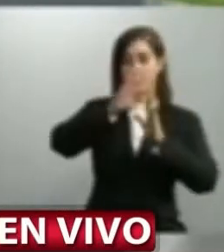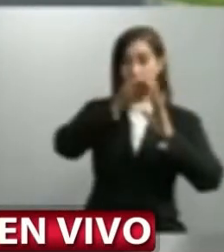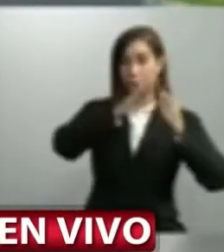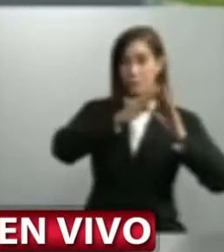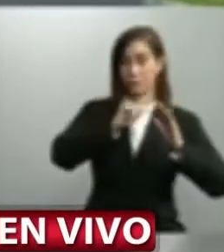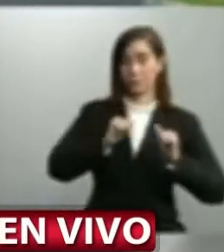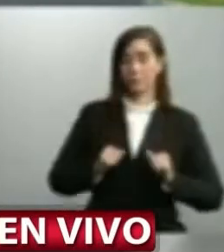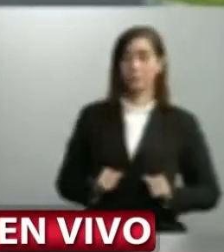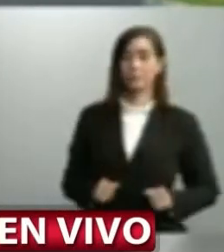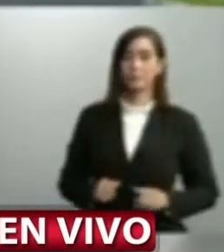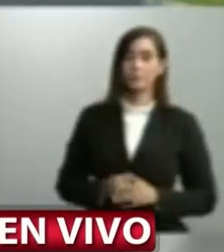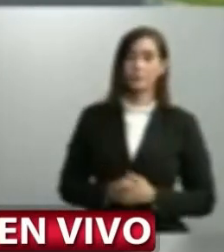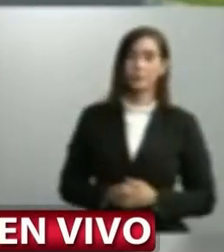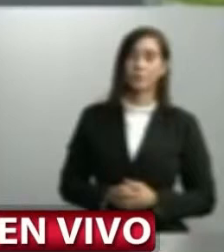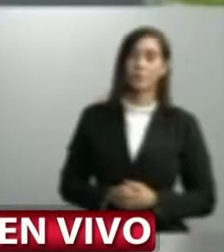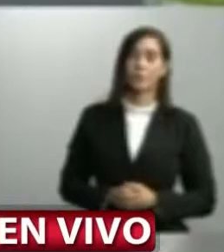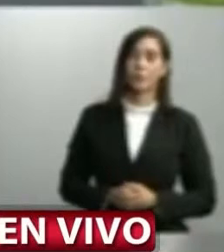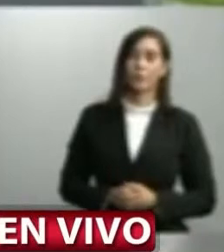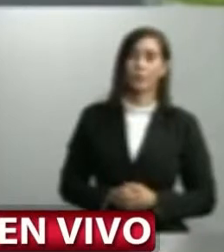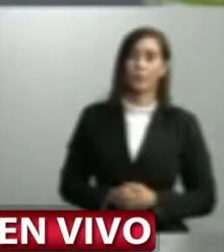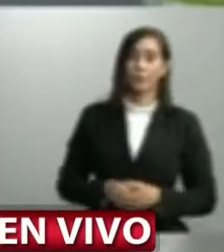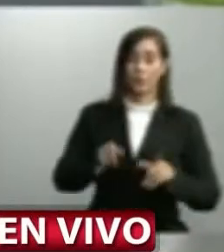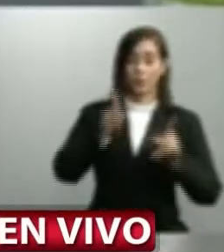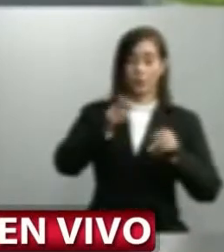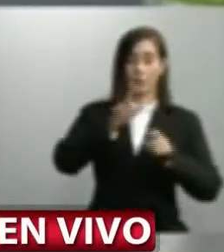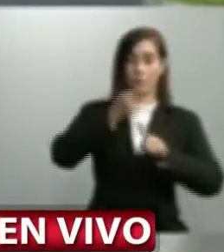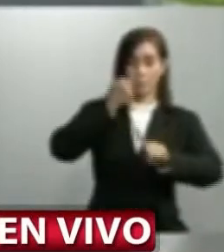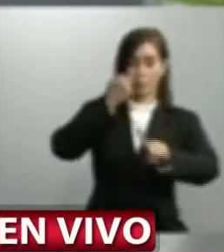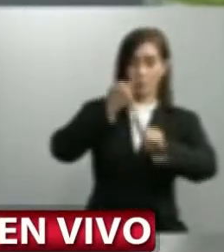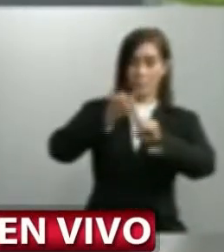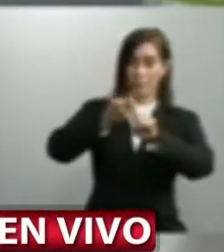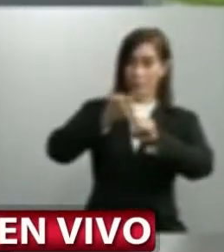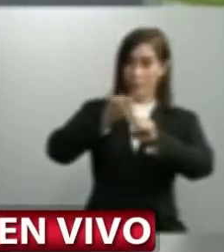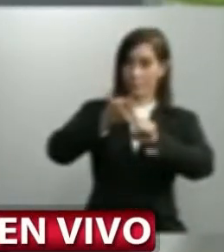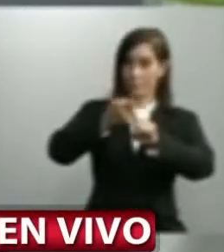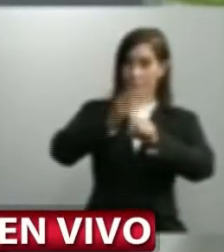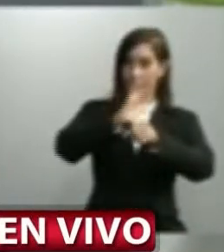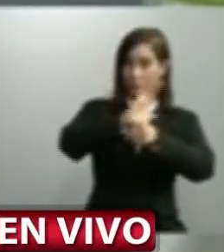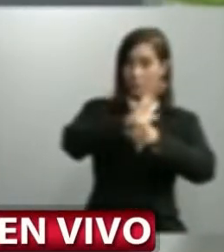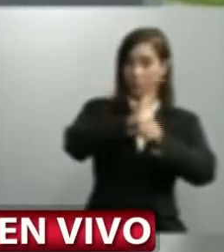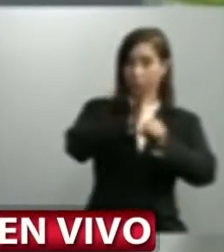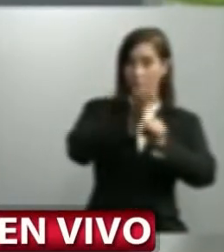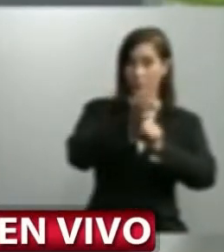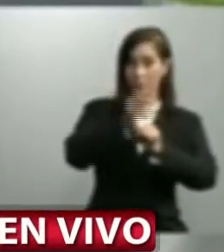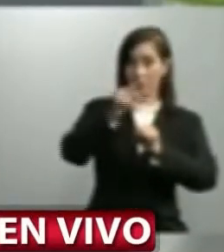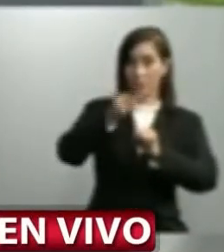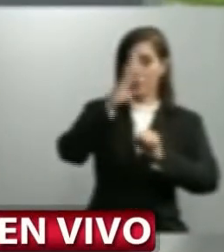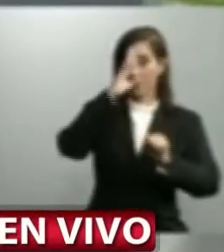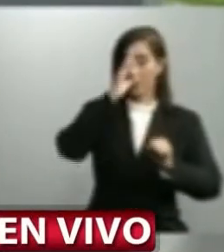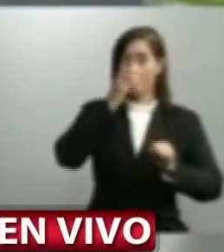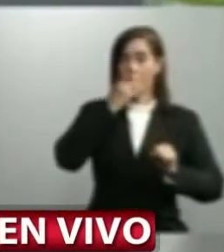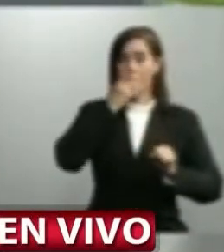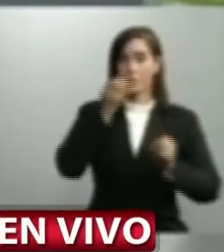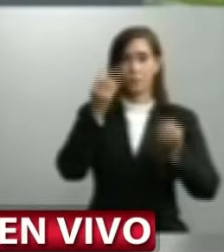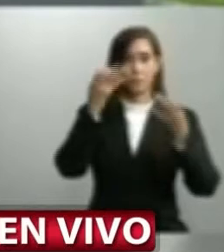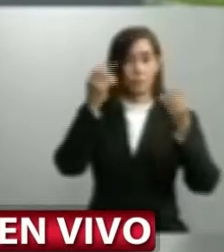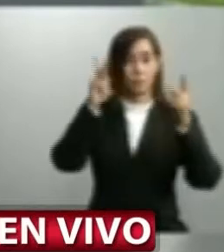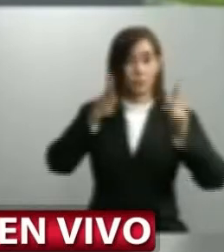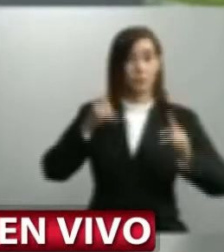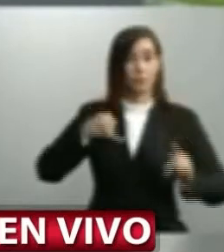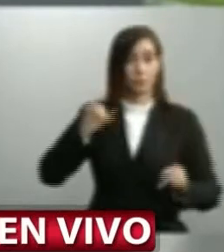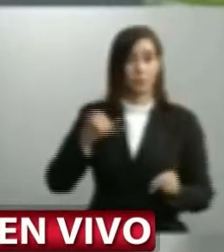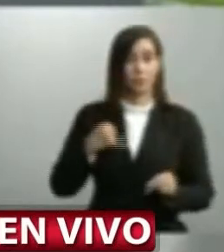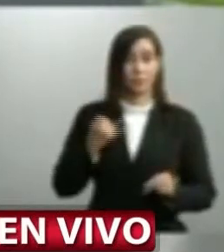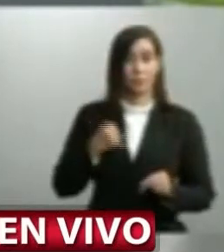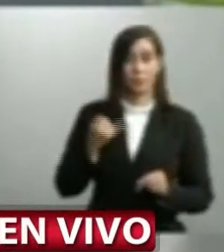población. Los casos positivos que se están produciendo en el país, hay mucha gente joven y